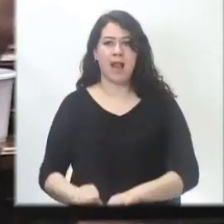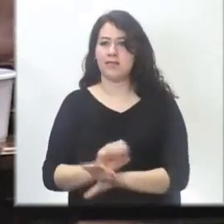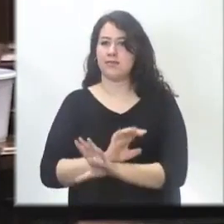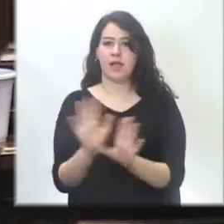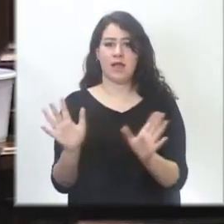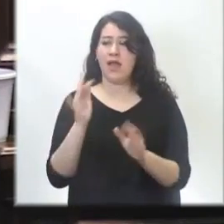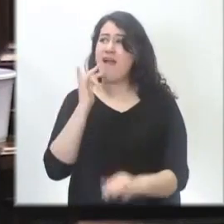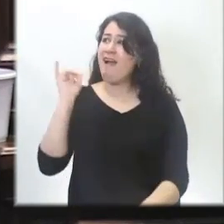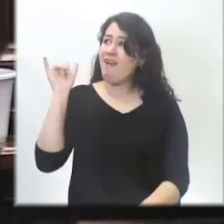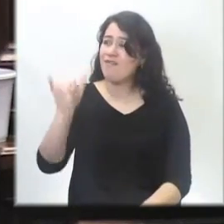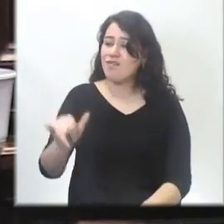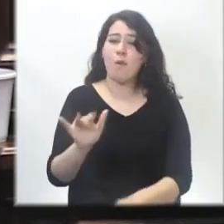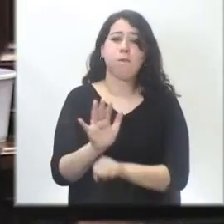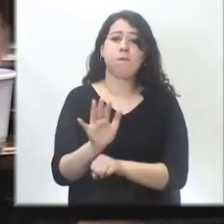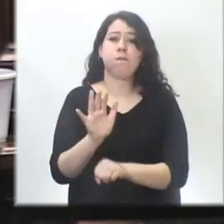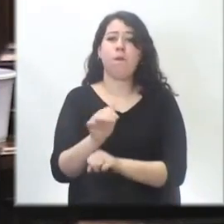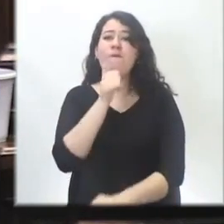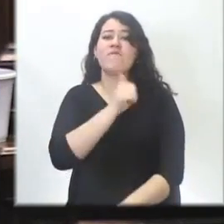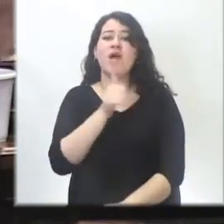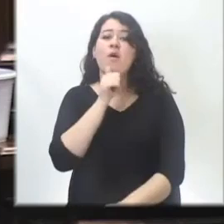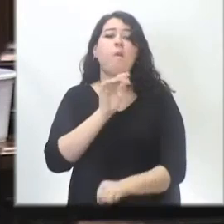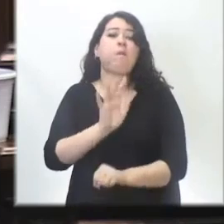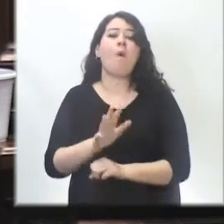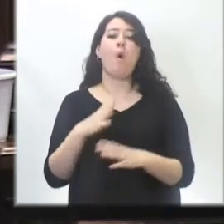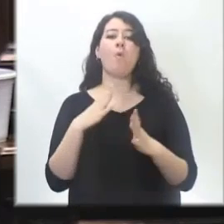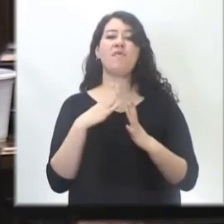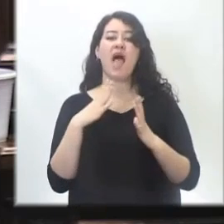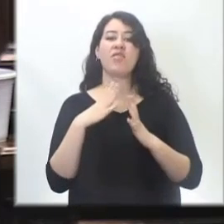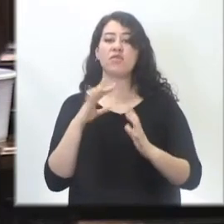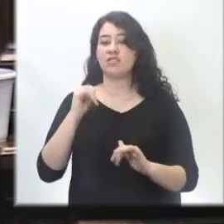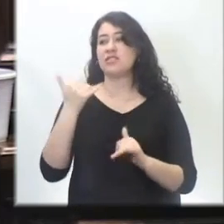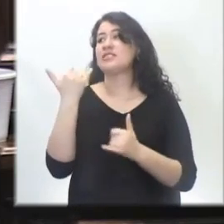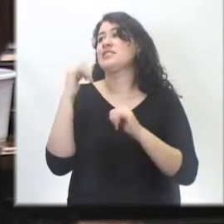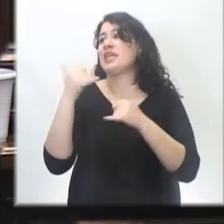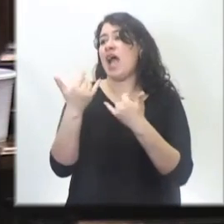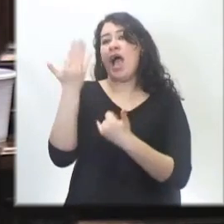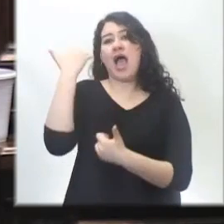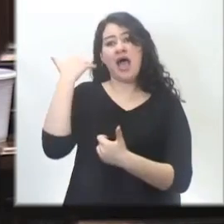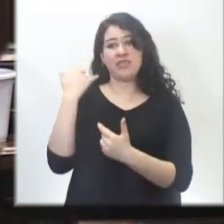de aviones que están jubilados, que han hecho algunas cosas, sí, pero ahora lo vamos a demostrar.